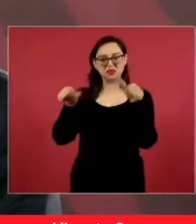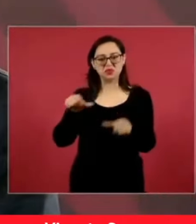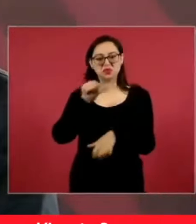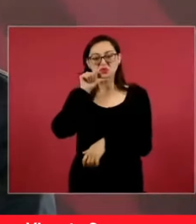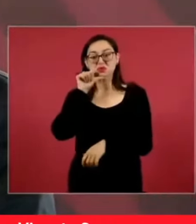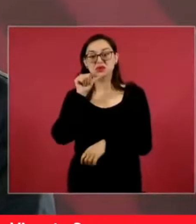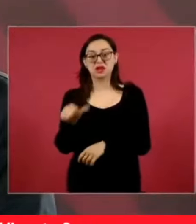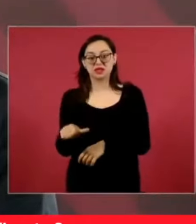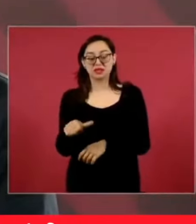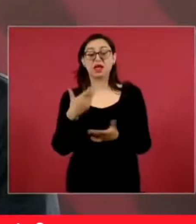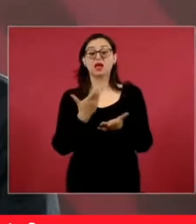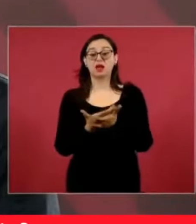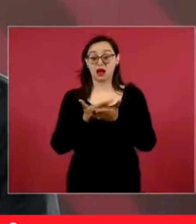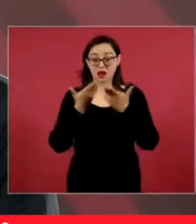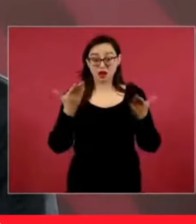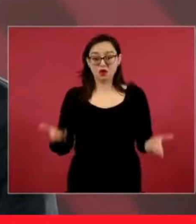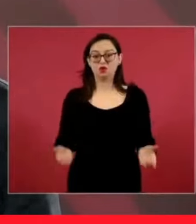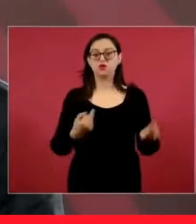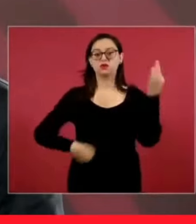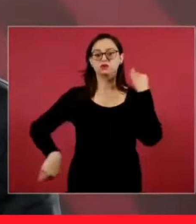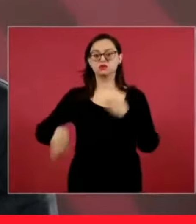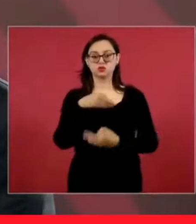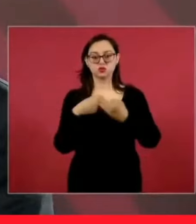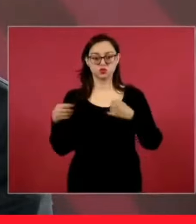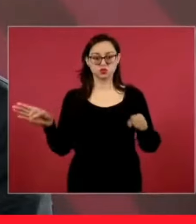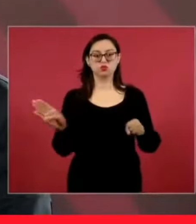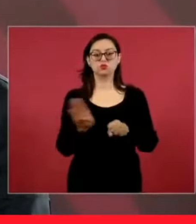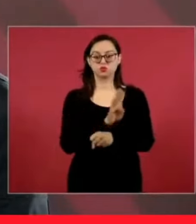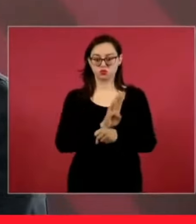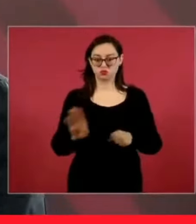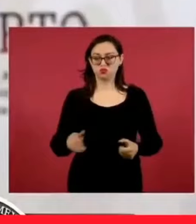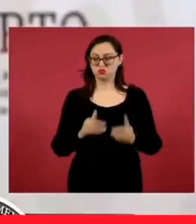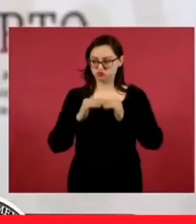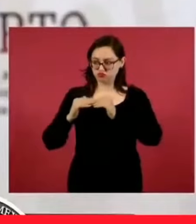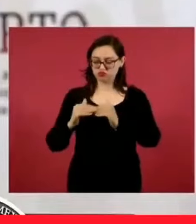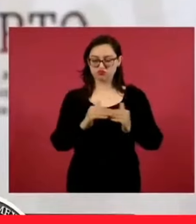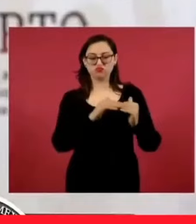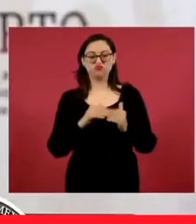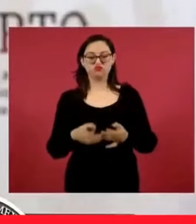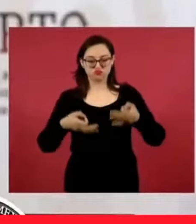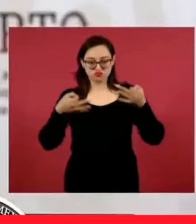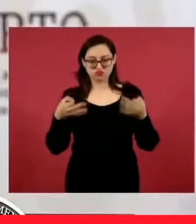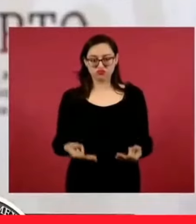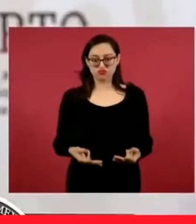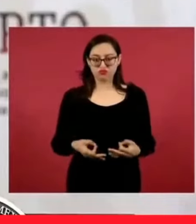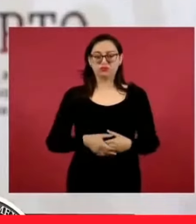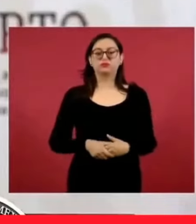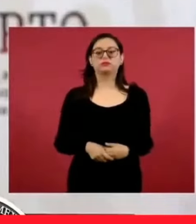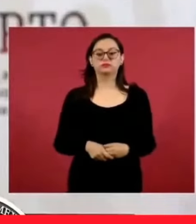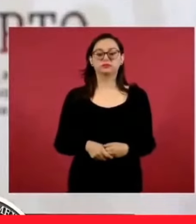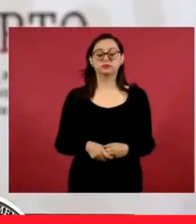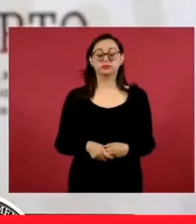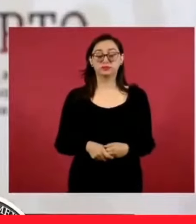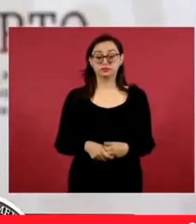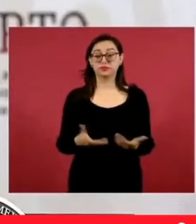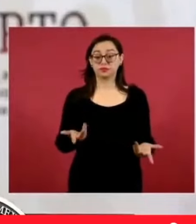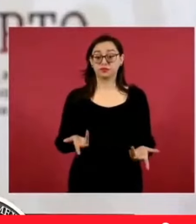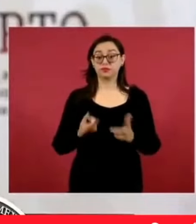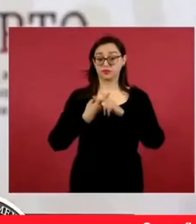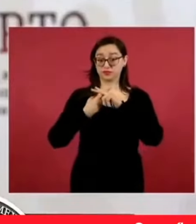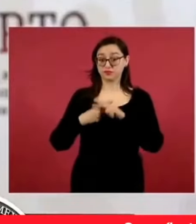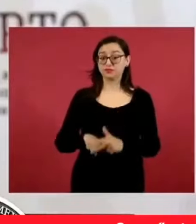que todos tengan beneficios de madera de manera equitativa. Desde su construcción